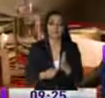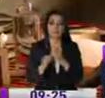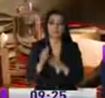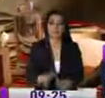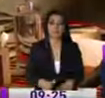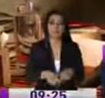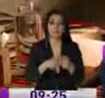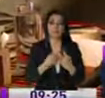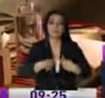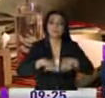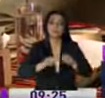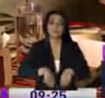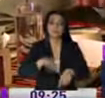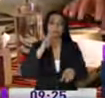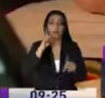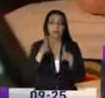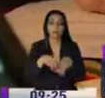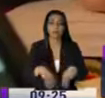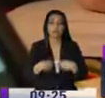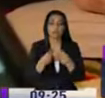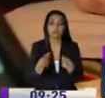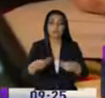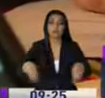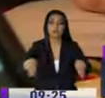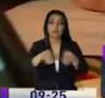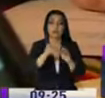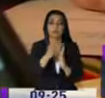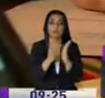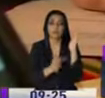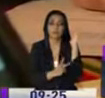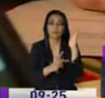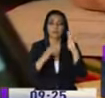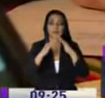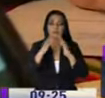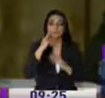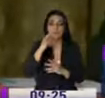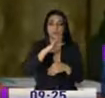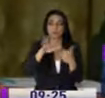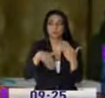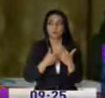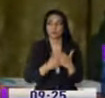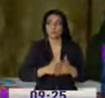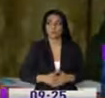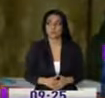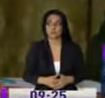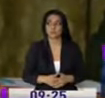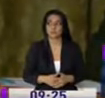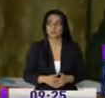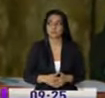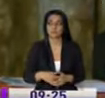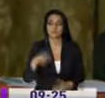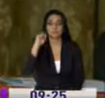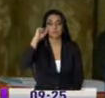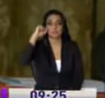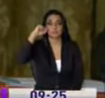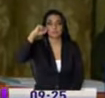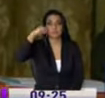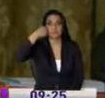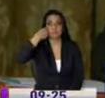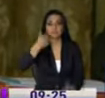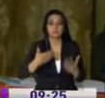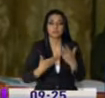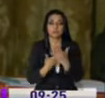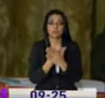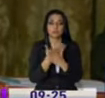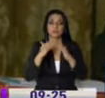la firma de un acuerdo para entregar lotes de terreno al programa Casa para Todos. Procuremos que esas nuevas